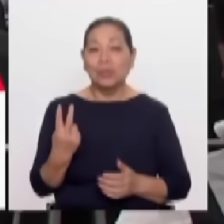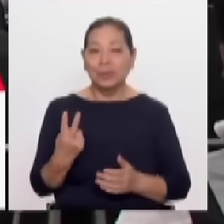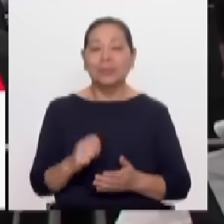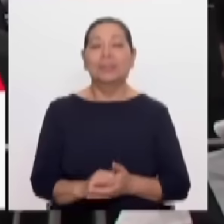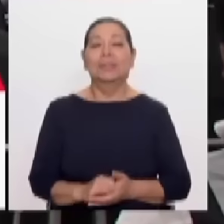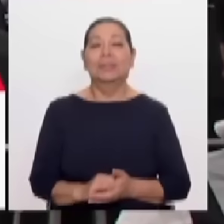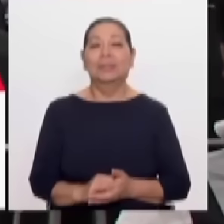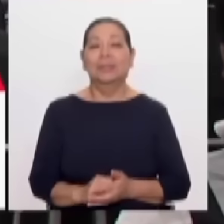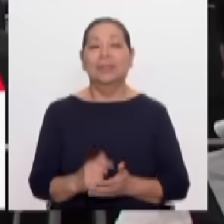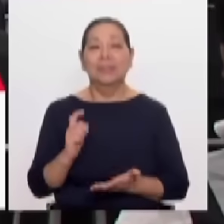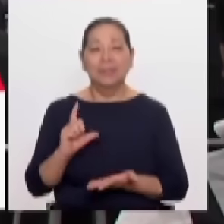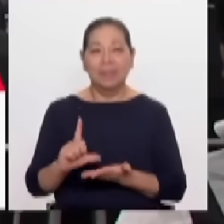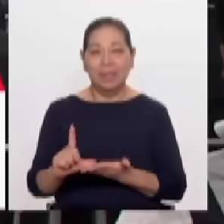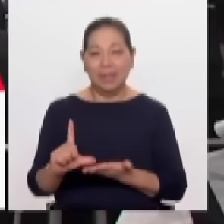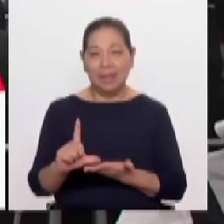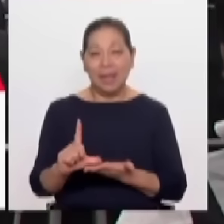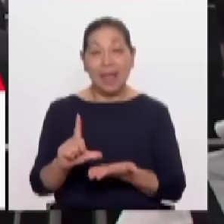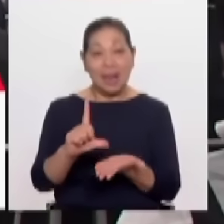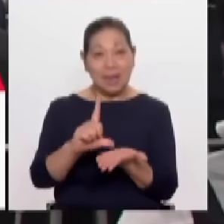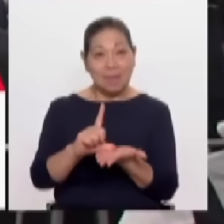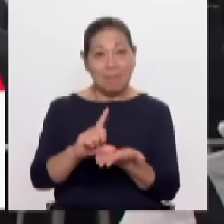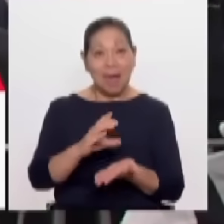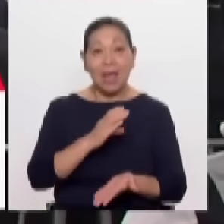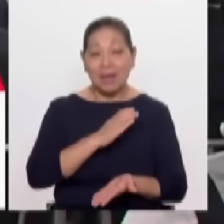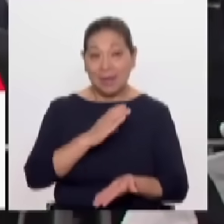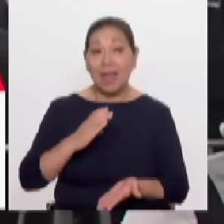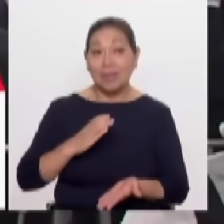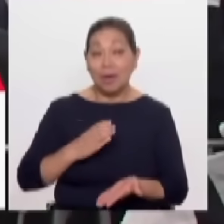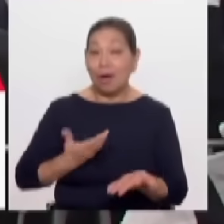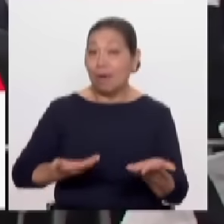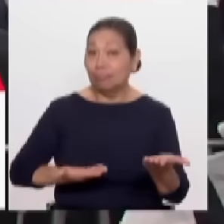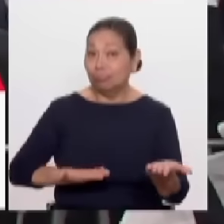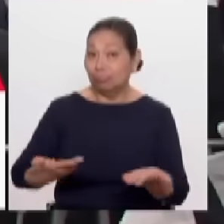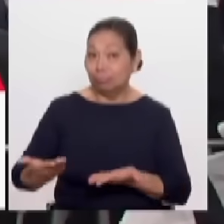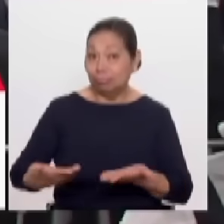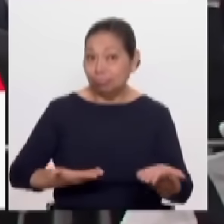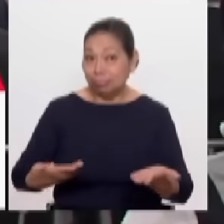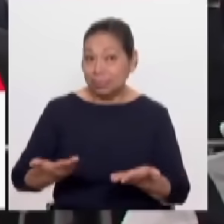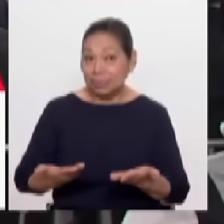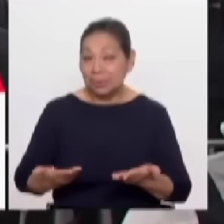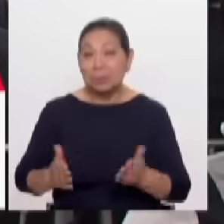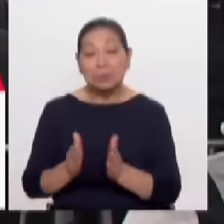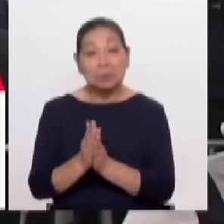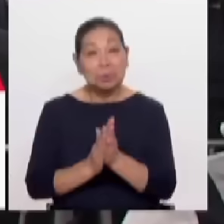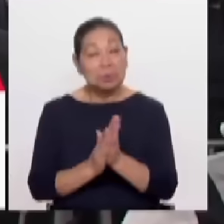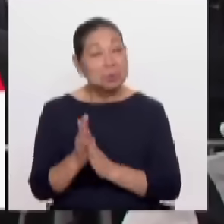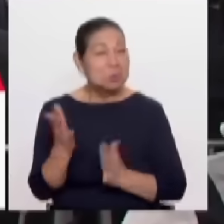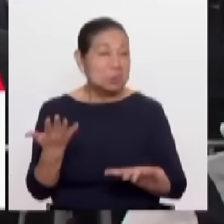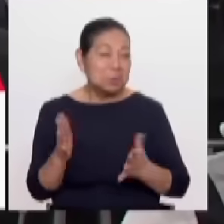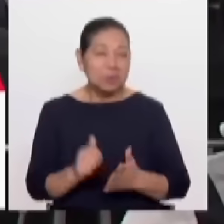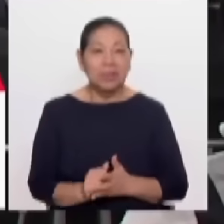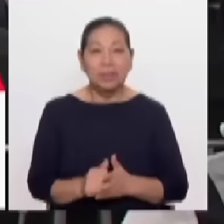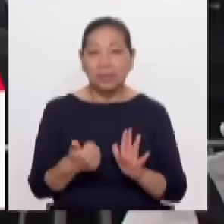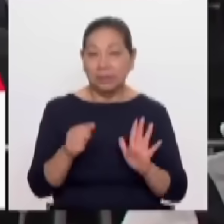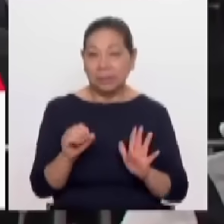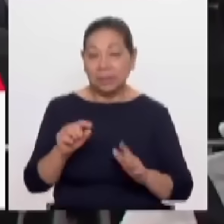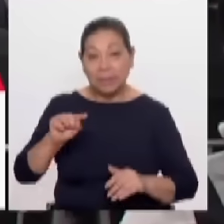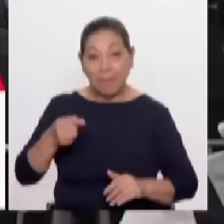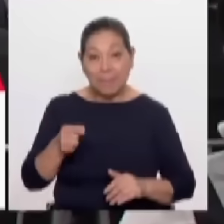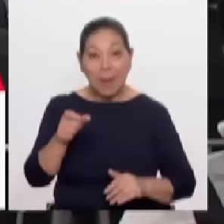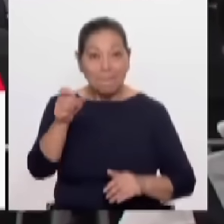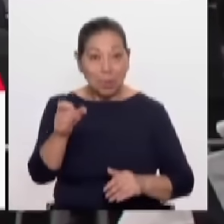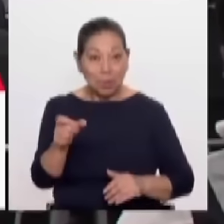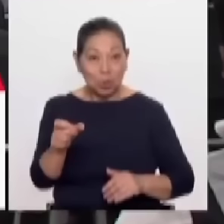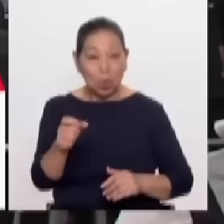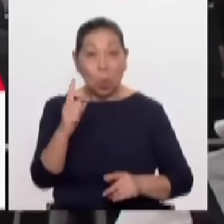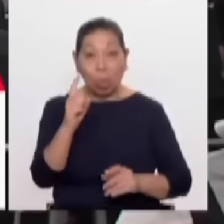1-2 del metro de Lima y Callao. La puesta en servicio de esta referida etapa beneficiará a aproximadamente 60.000